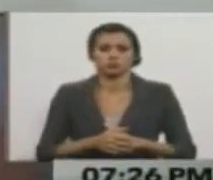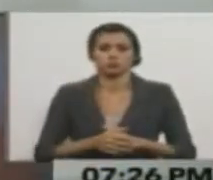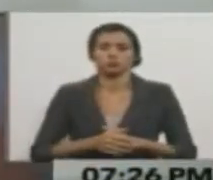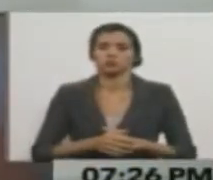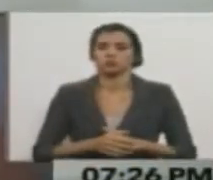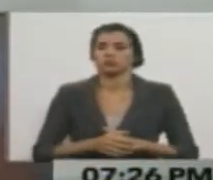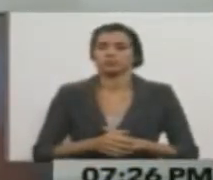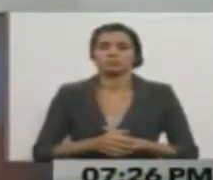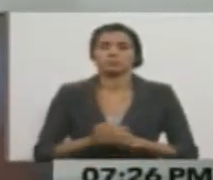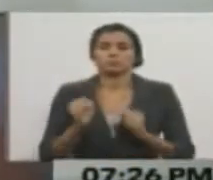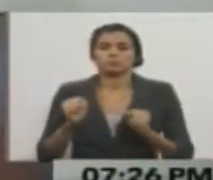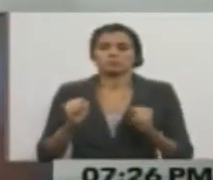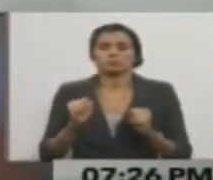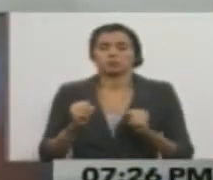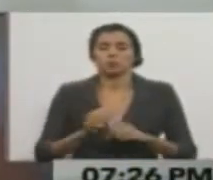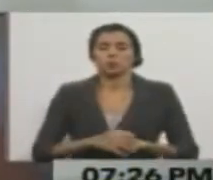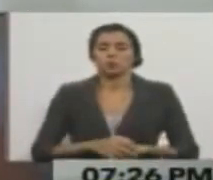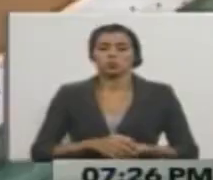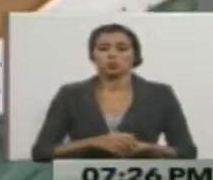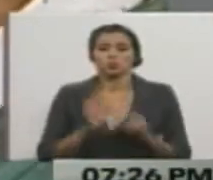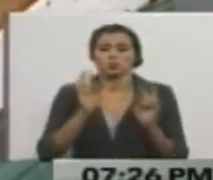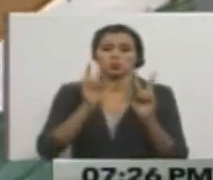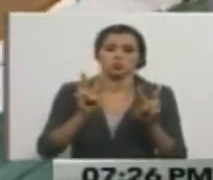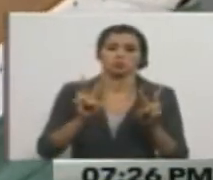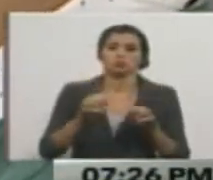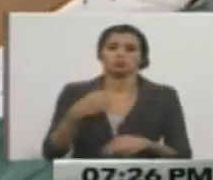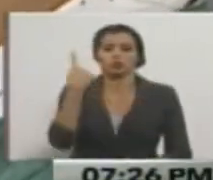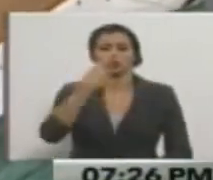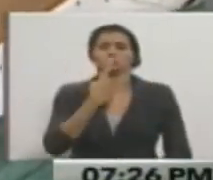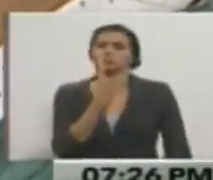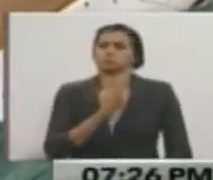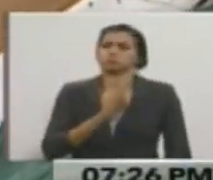altisonantes, caras largas,